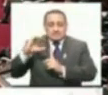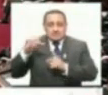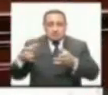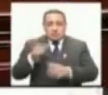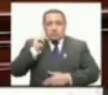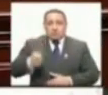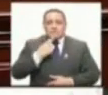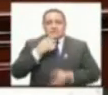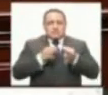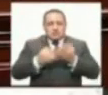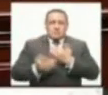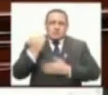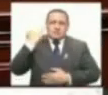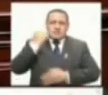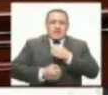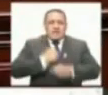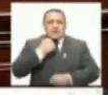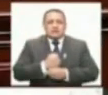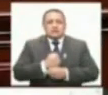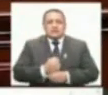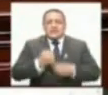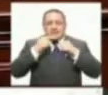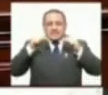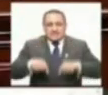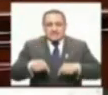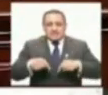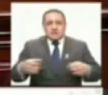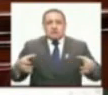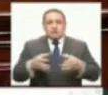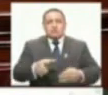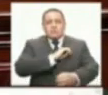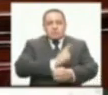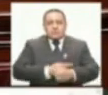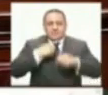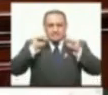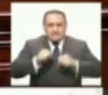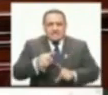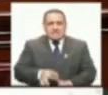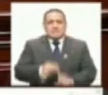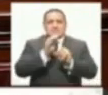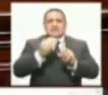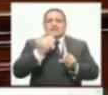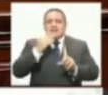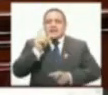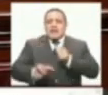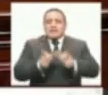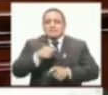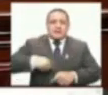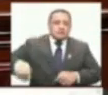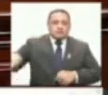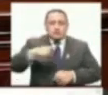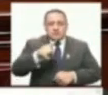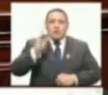El Tribunal Constitucional señaló hace algunos años que este poder debe ser ejercido exclusivamente por el pueblo mediante